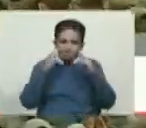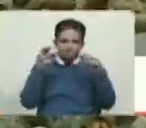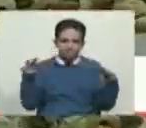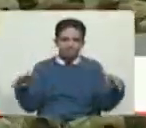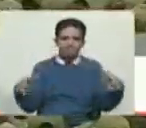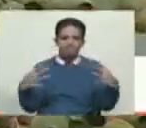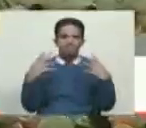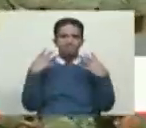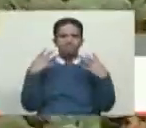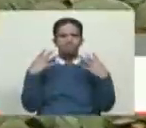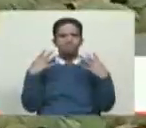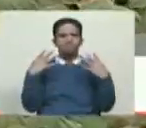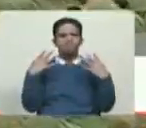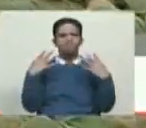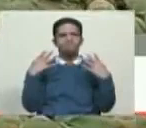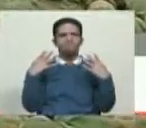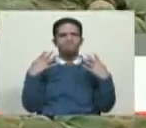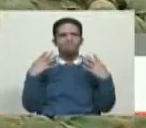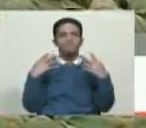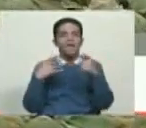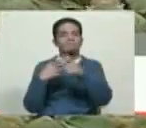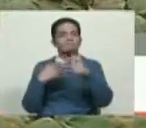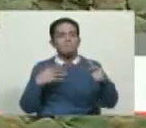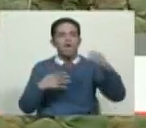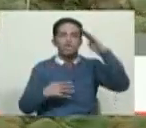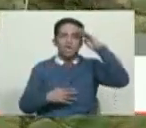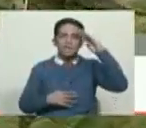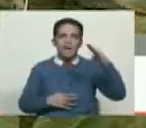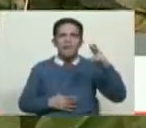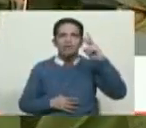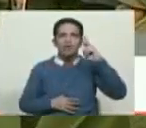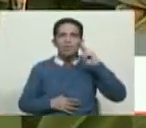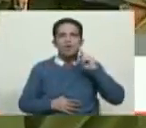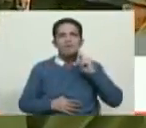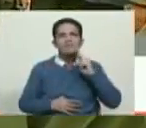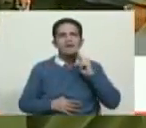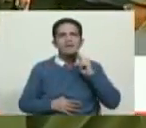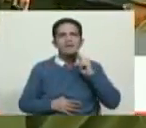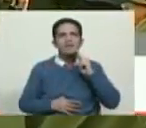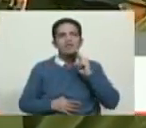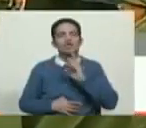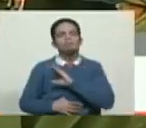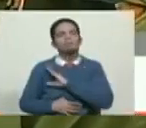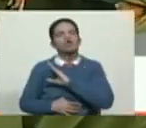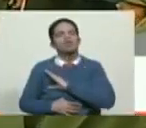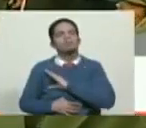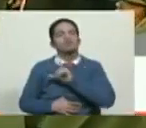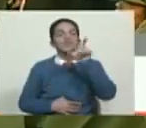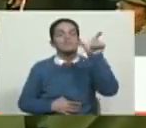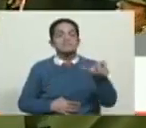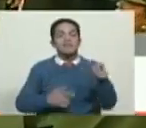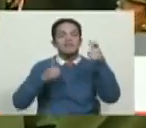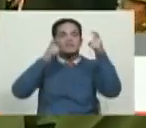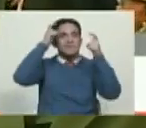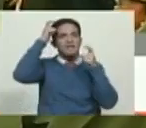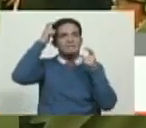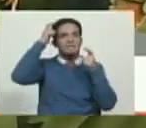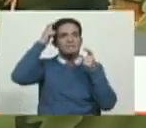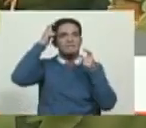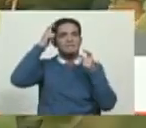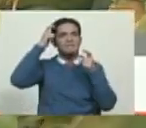que los soldados bolivarianos, los soldados de Chávez, no